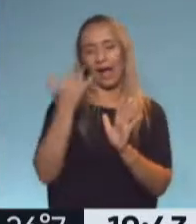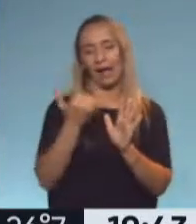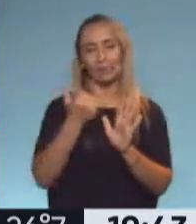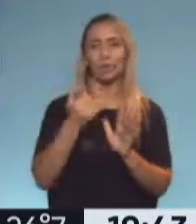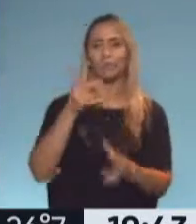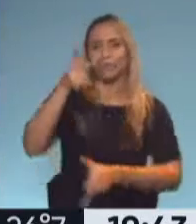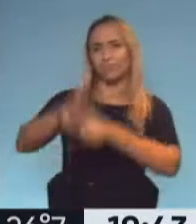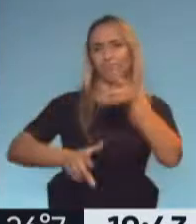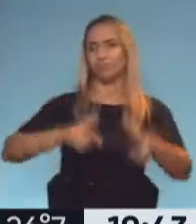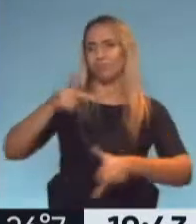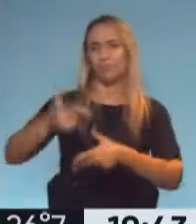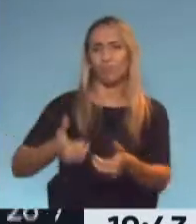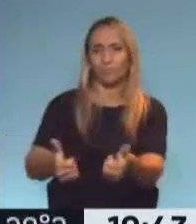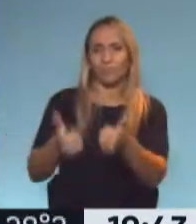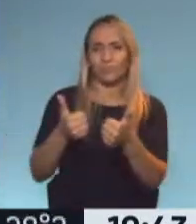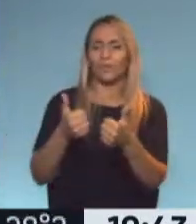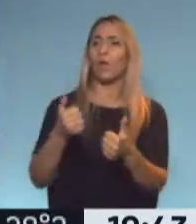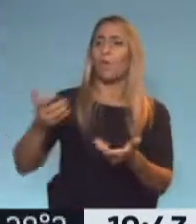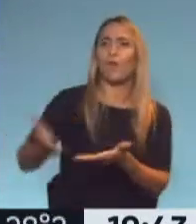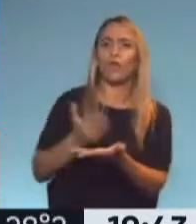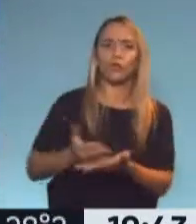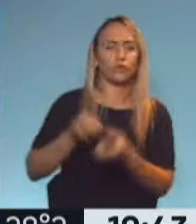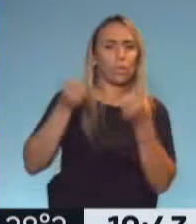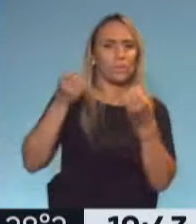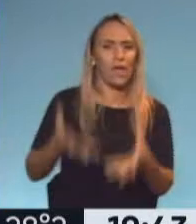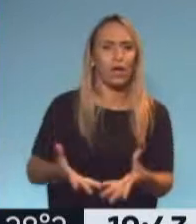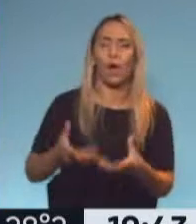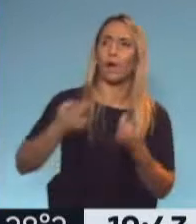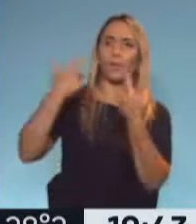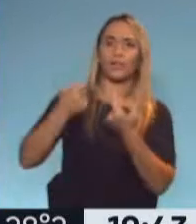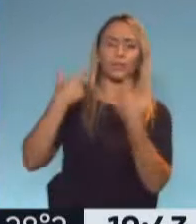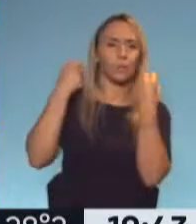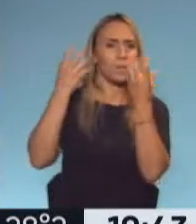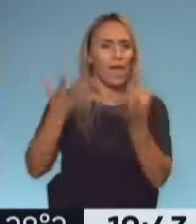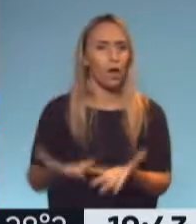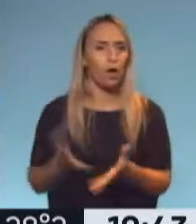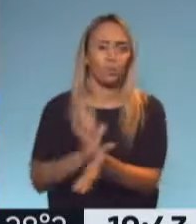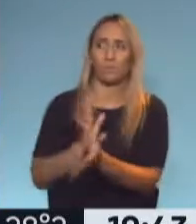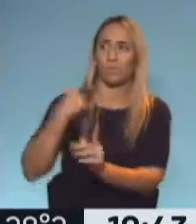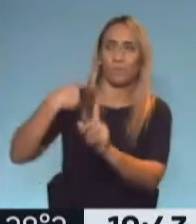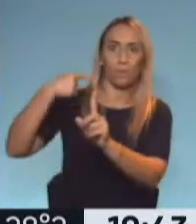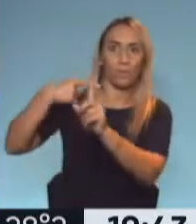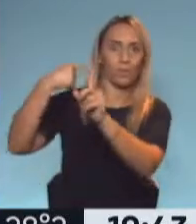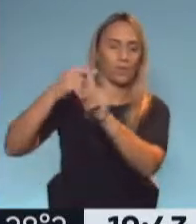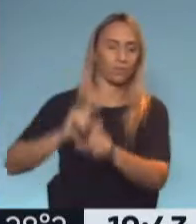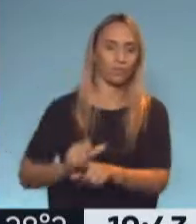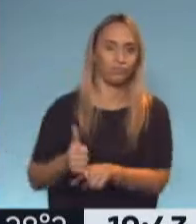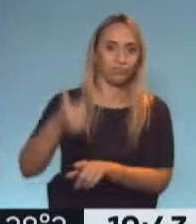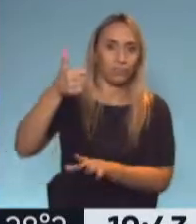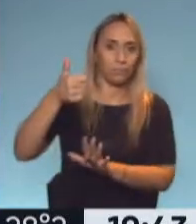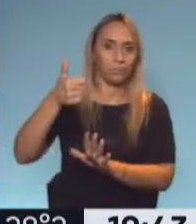que haya mejorado la producción, que los números sean alentadores, las exportaciones también, es lo que pasa con los alimentos, tema carne, por ejemplo. Sé que